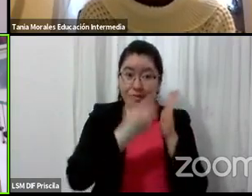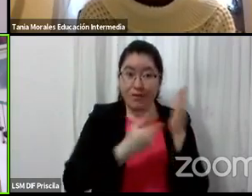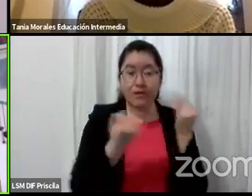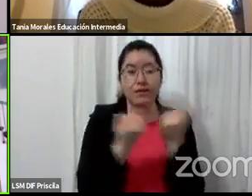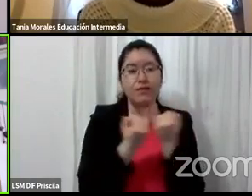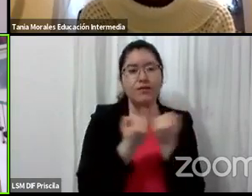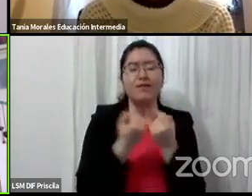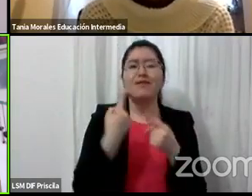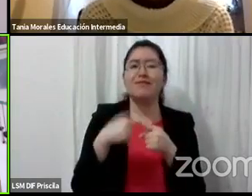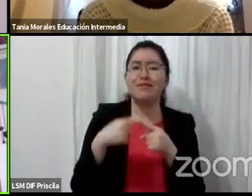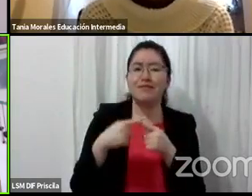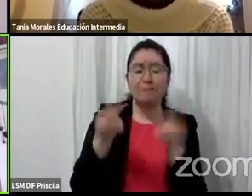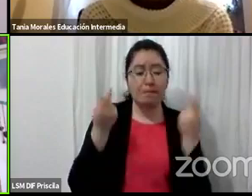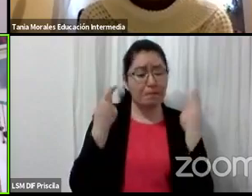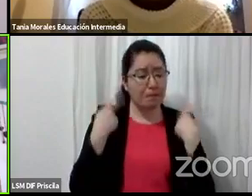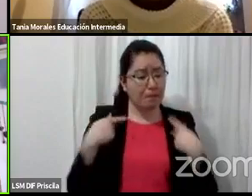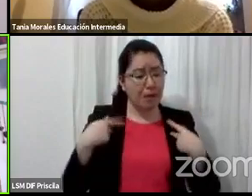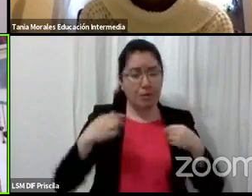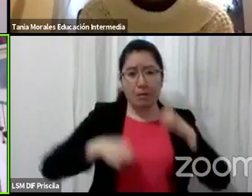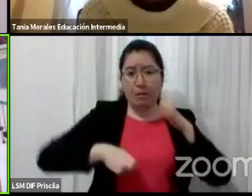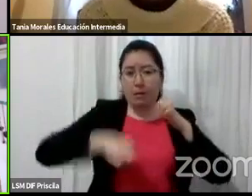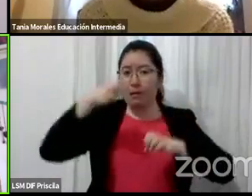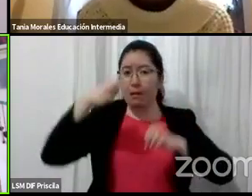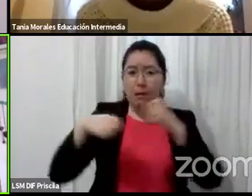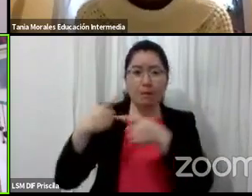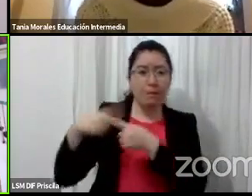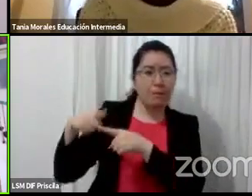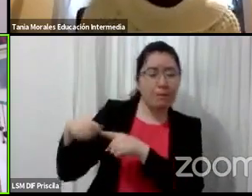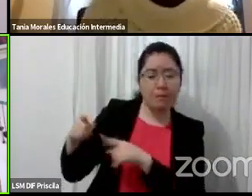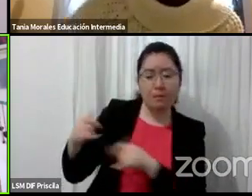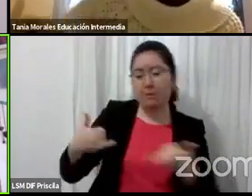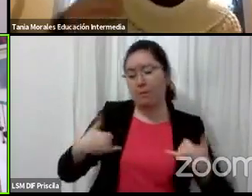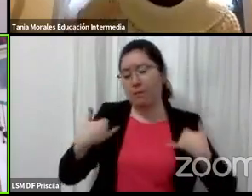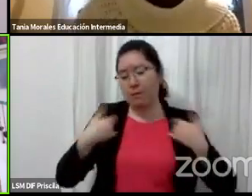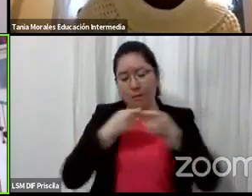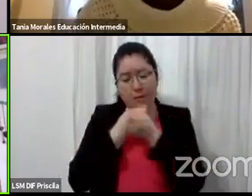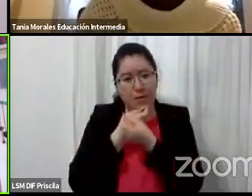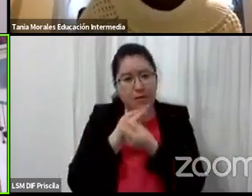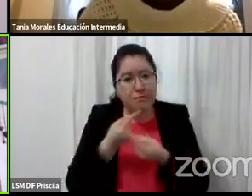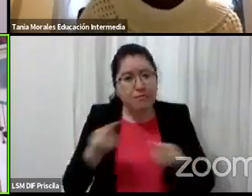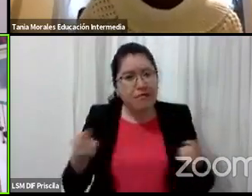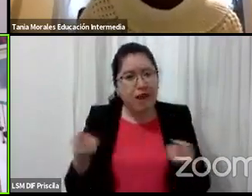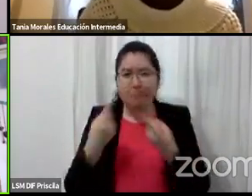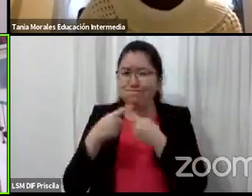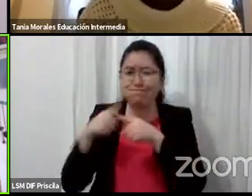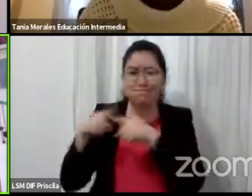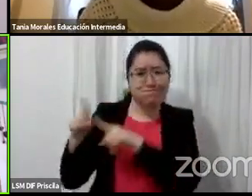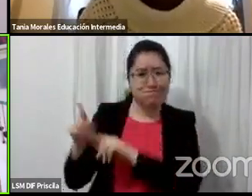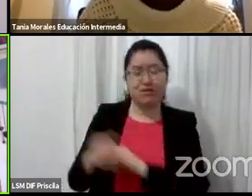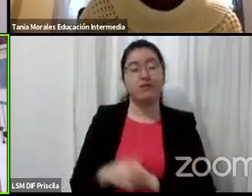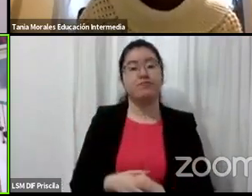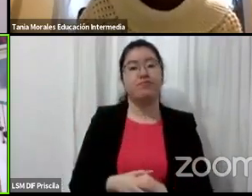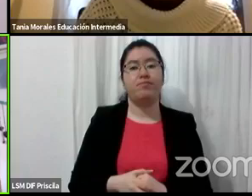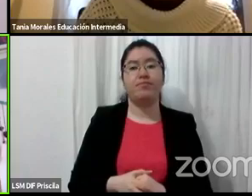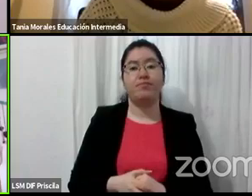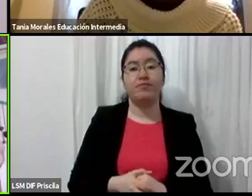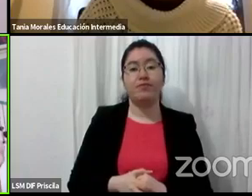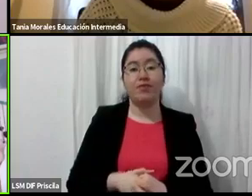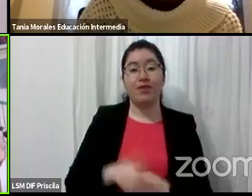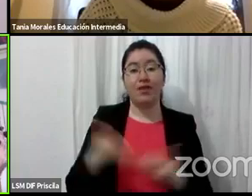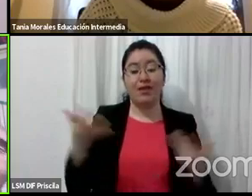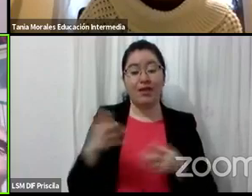gente de personas de todas las edades, y eso genera que también haya una discusión de